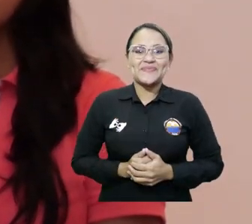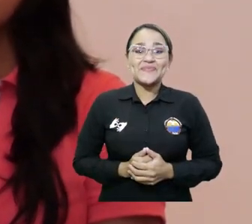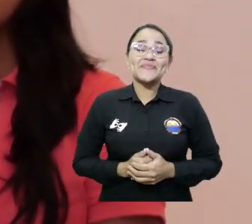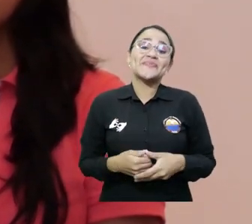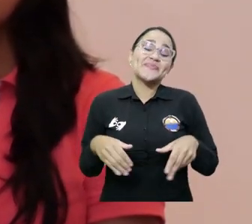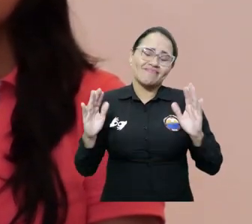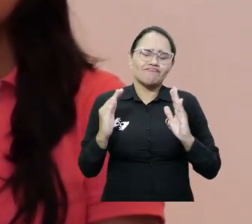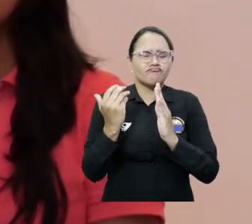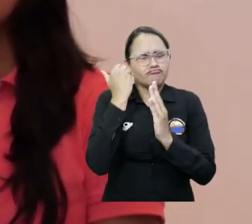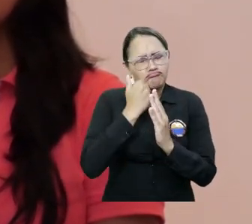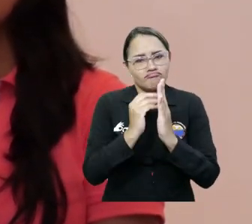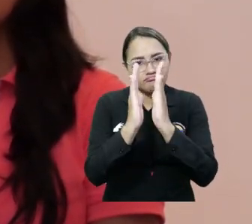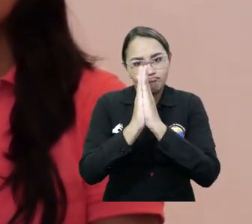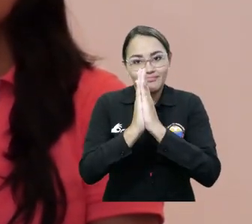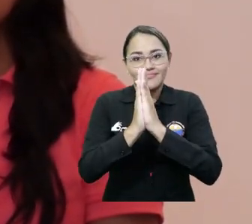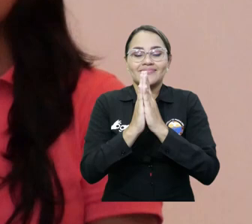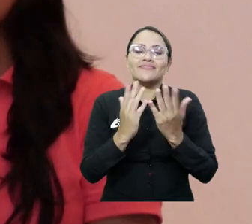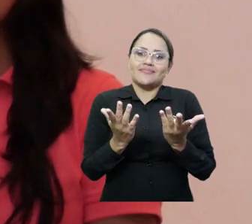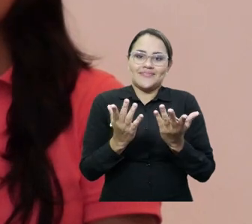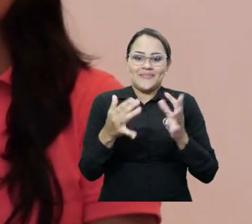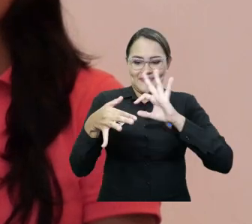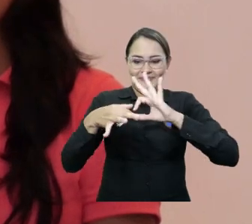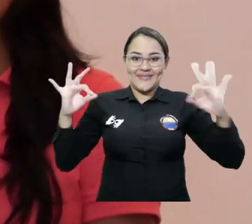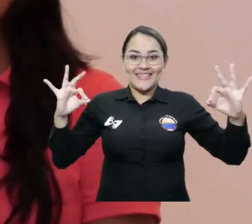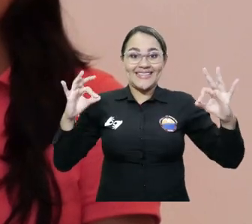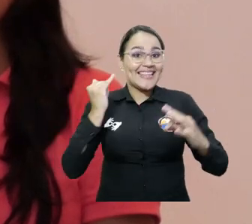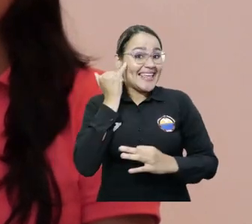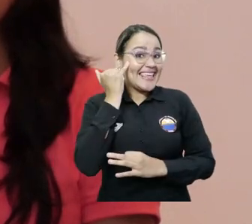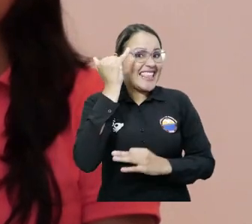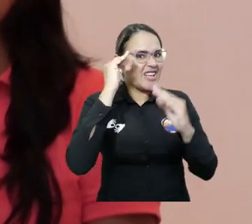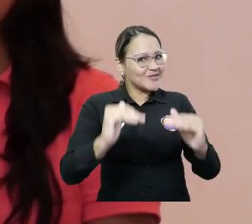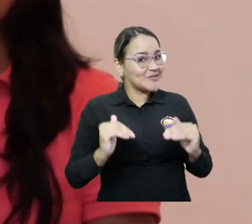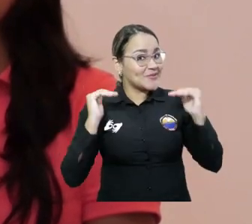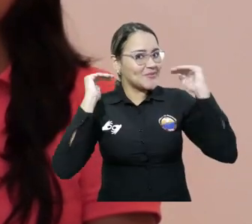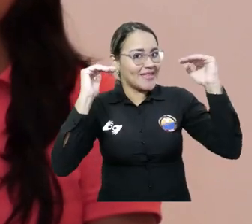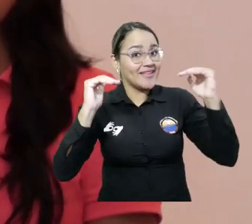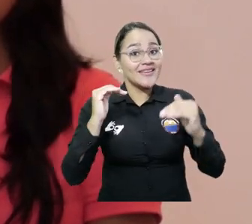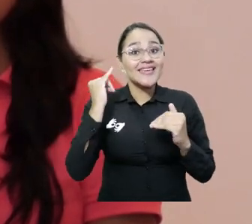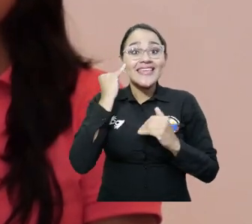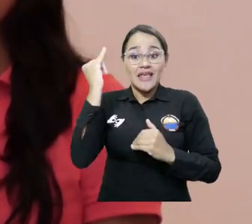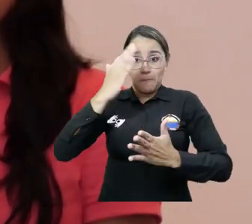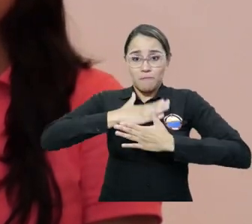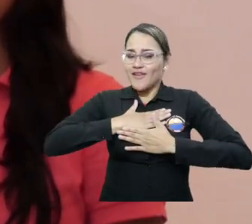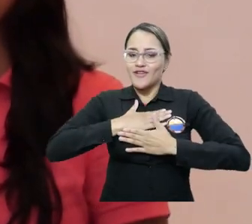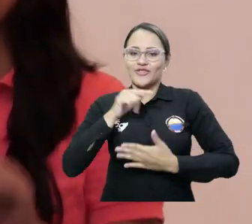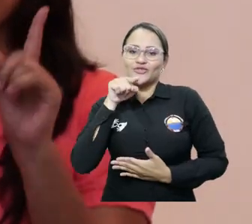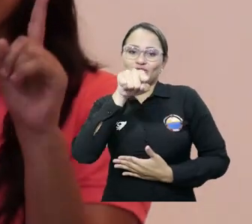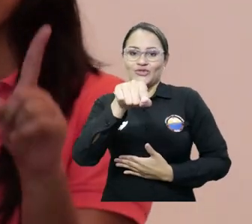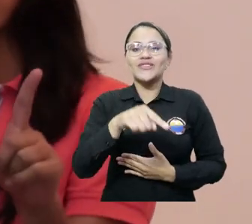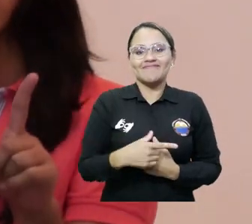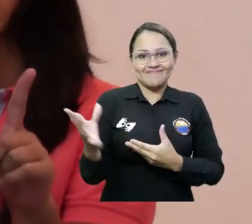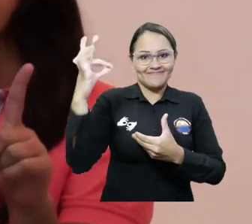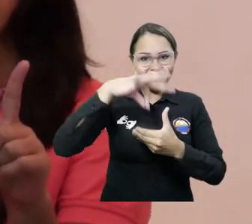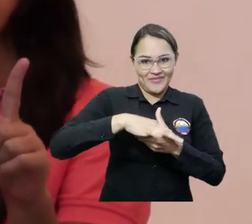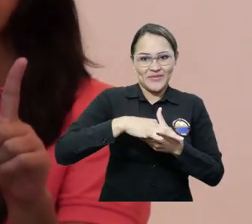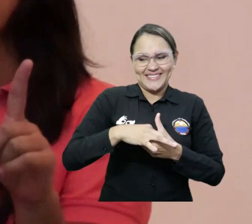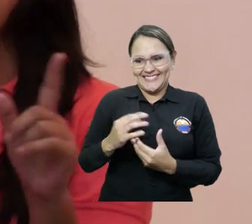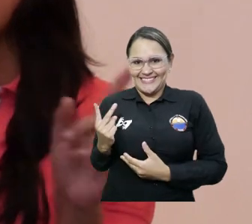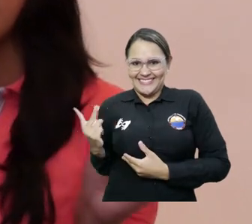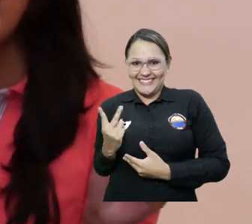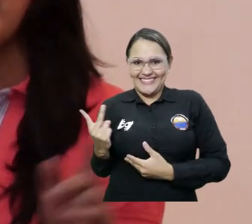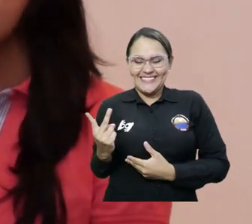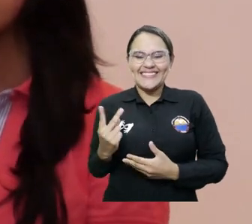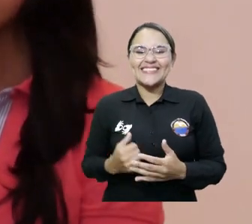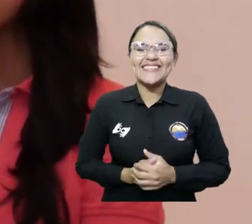Y solamente les pido, bajo mi eslogan, que se llama "Ideas superiores no son mis ideas, son las tuyas", vota por Benji